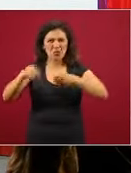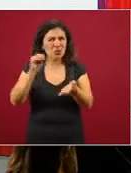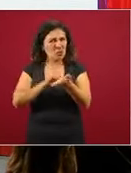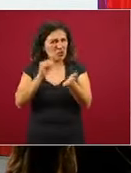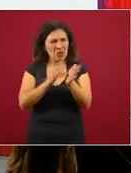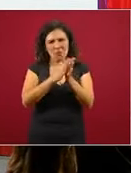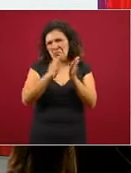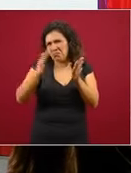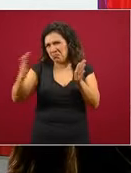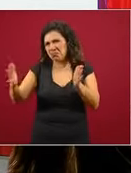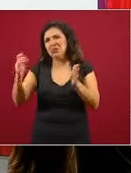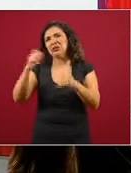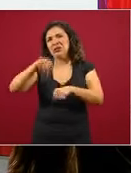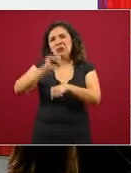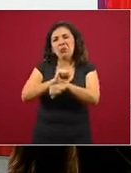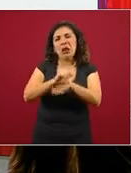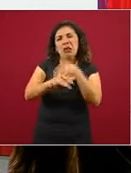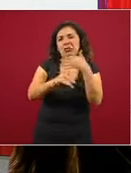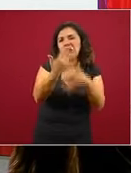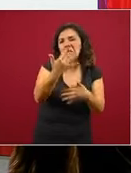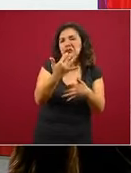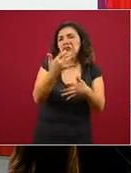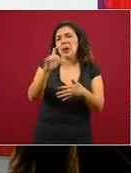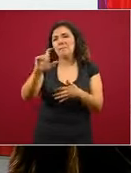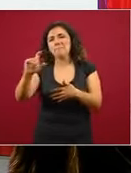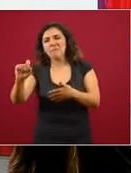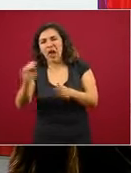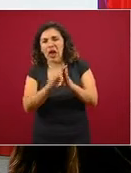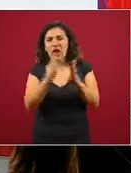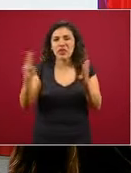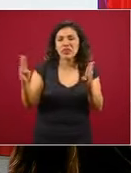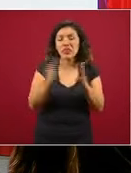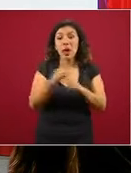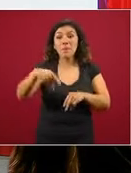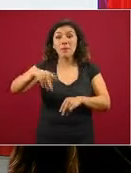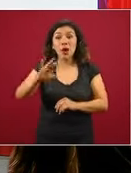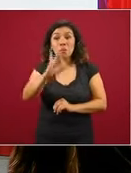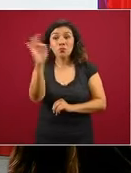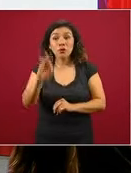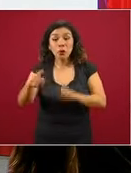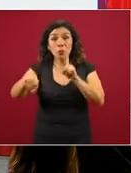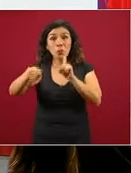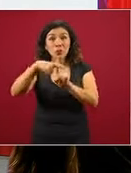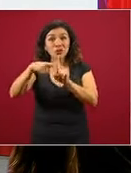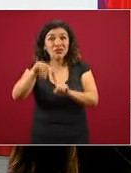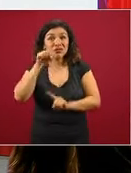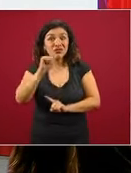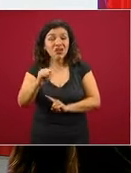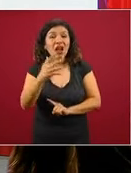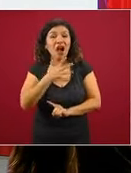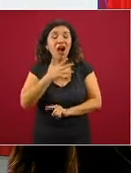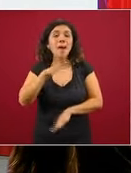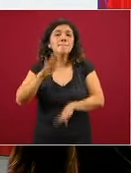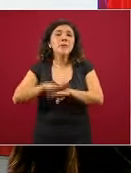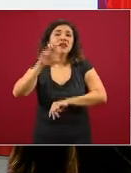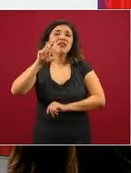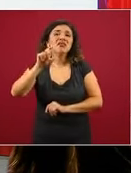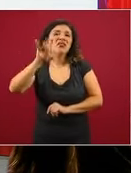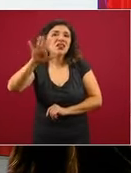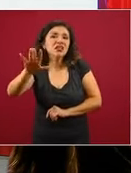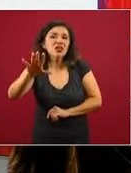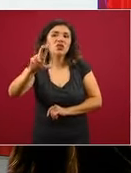digamos, basal entre las semanas 15 y 20, el porcentaje de positividad era de